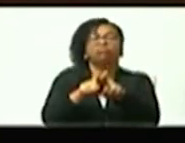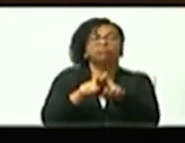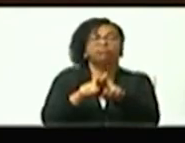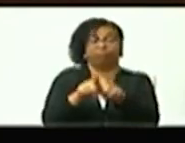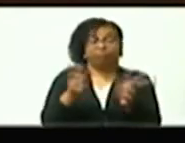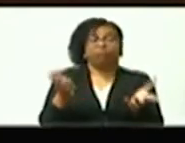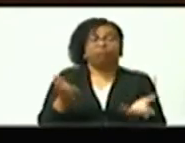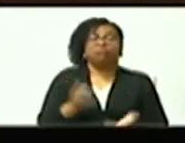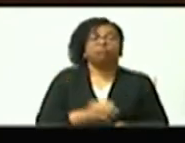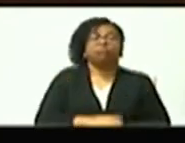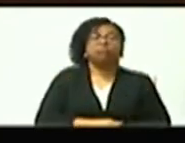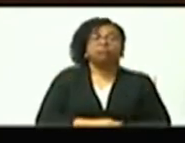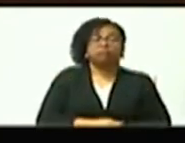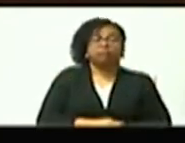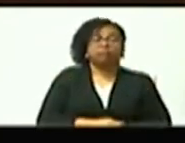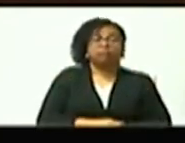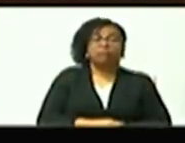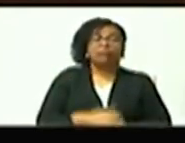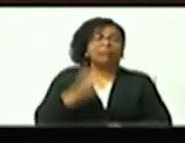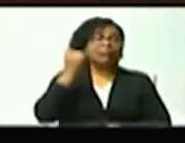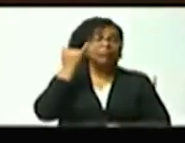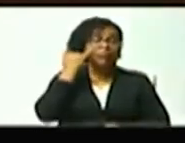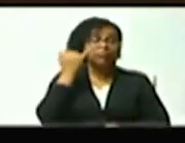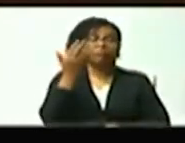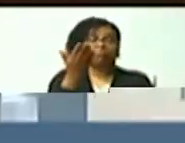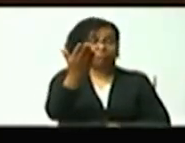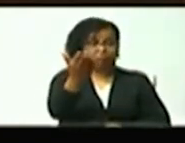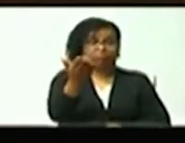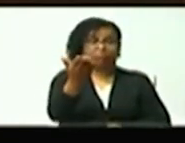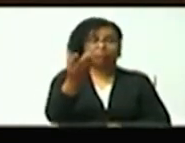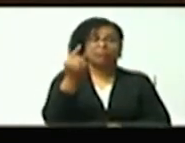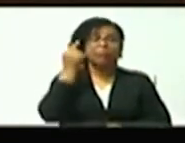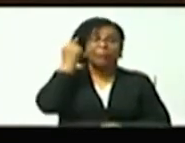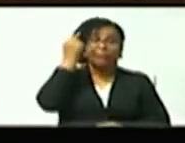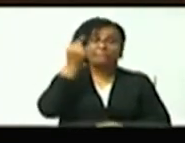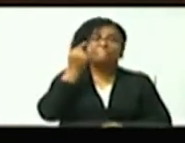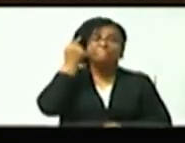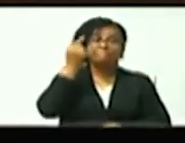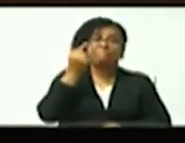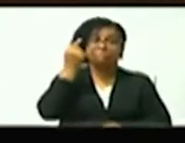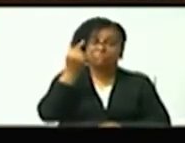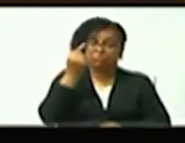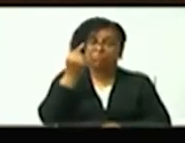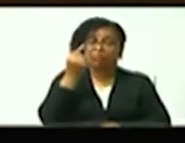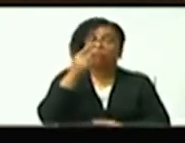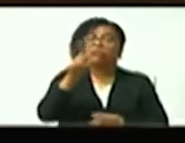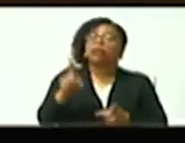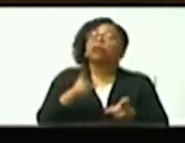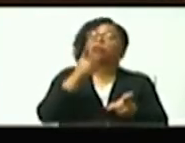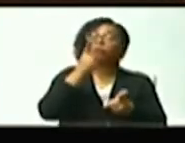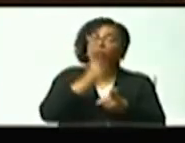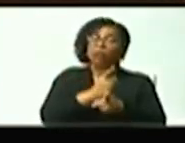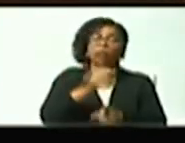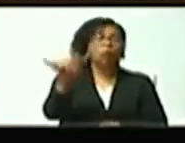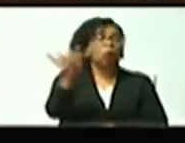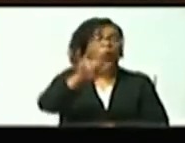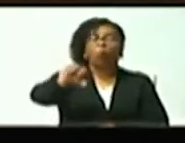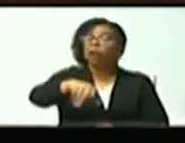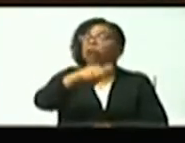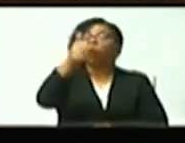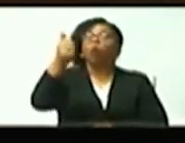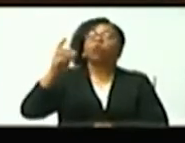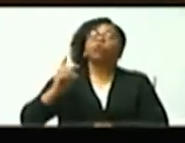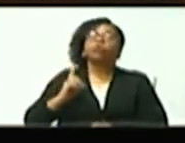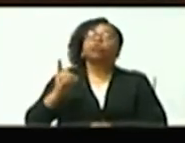Horacio, si usted lo estima pertinente, conjuntamente con los diputados que así lo estimen,